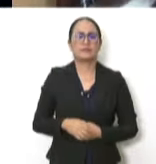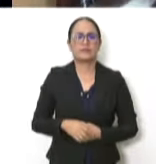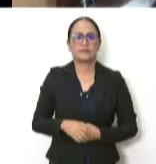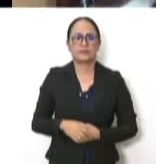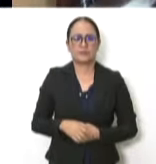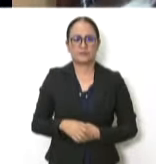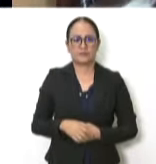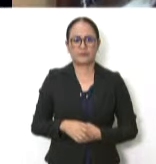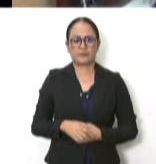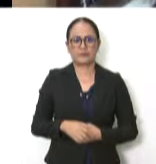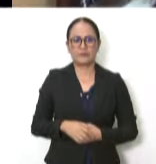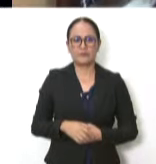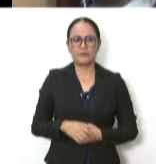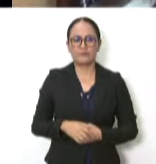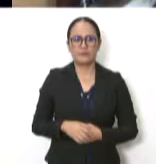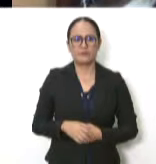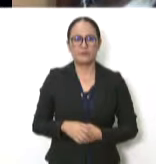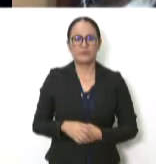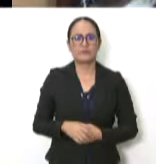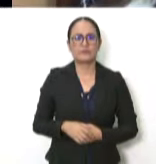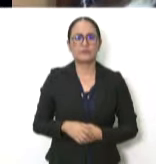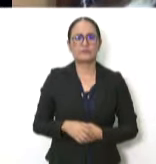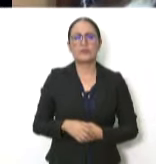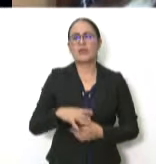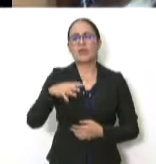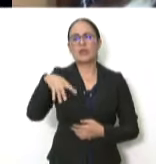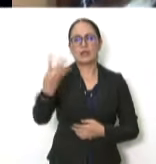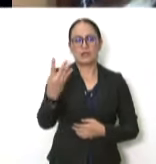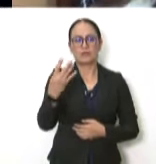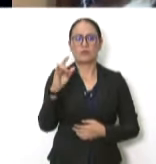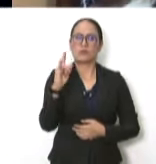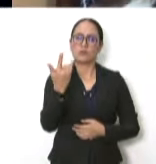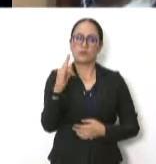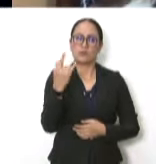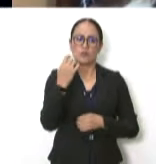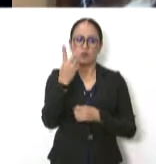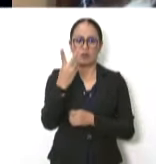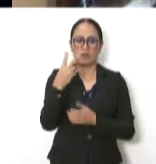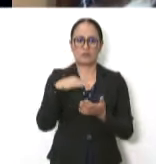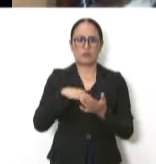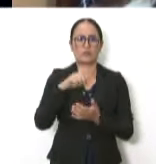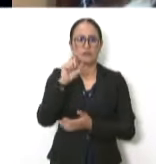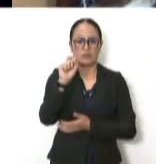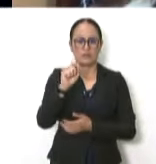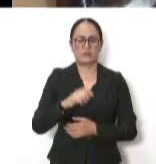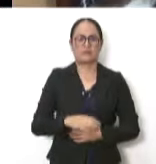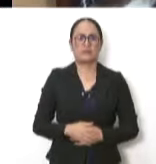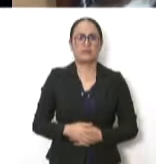Información y Protección de Datos Personales, celebrada el 14 de julio de 2020.